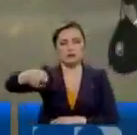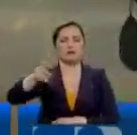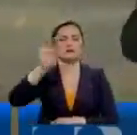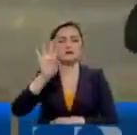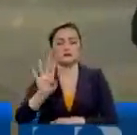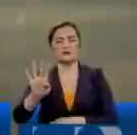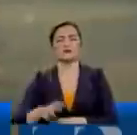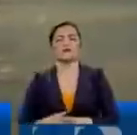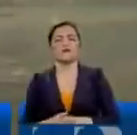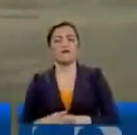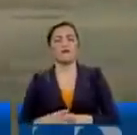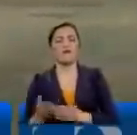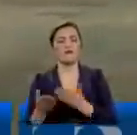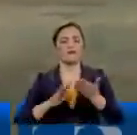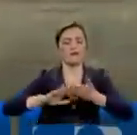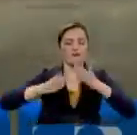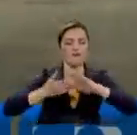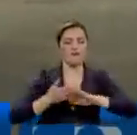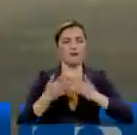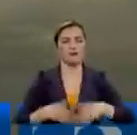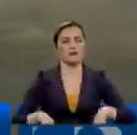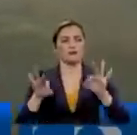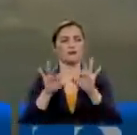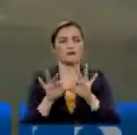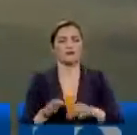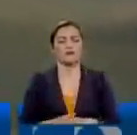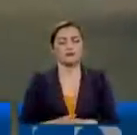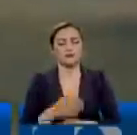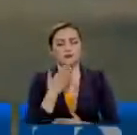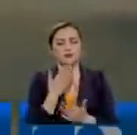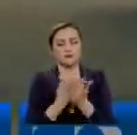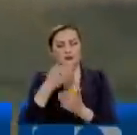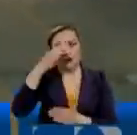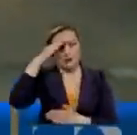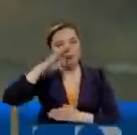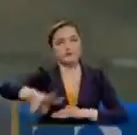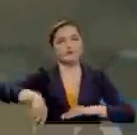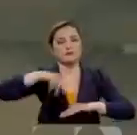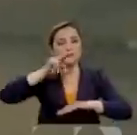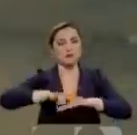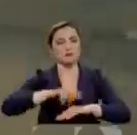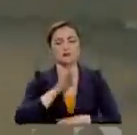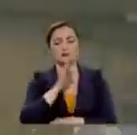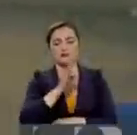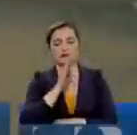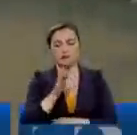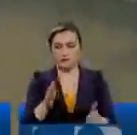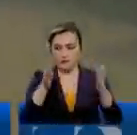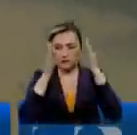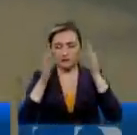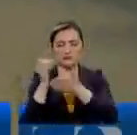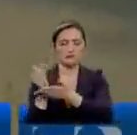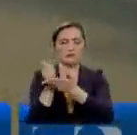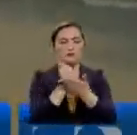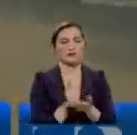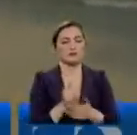Teleamazonas porque este servicio a la comunidad es muy importante, agradecer a la Policía Nacional que siempre está pendiente y